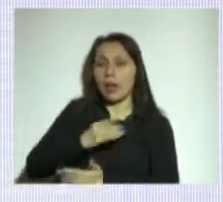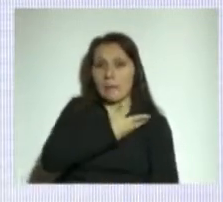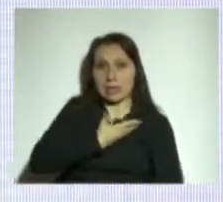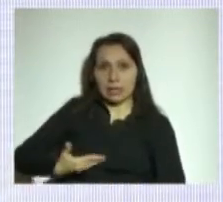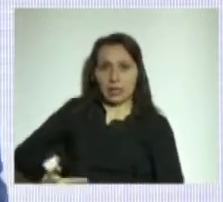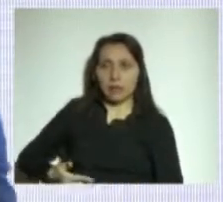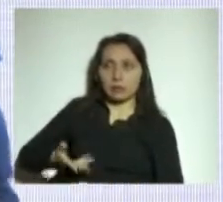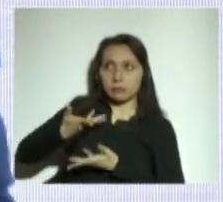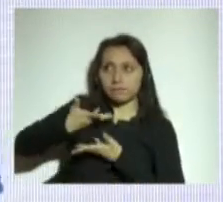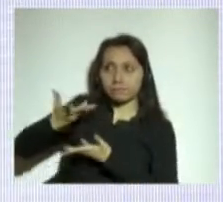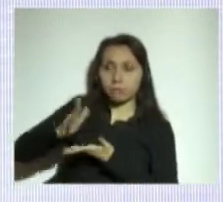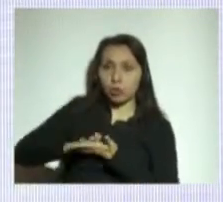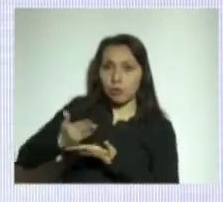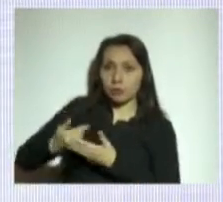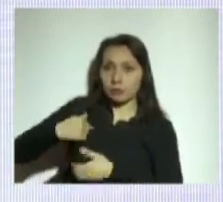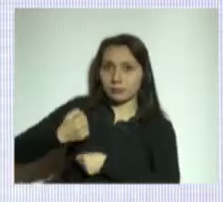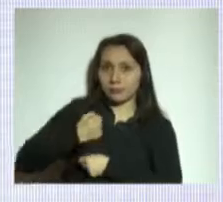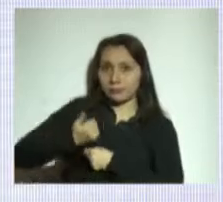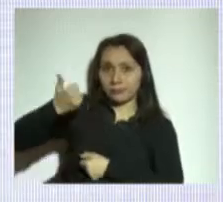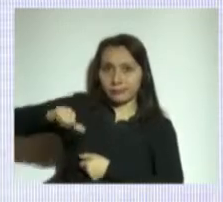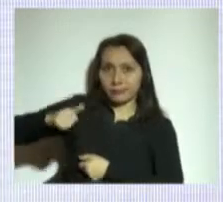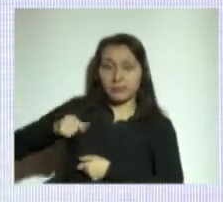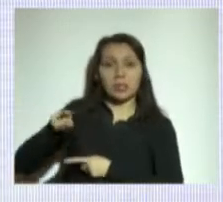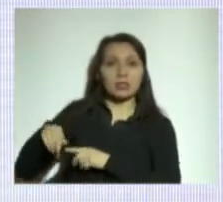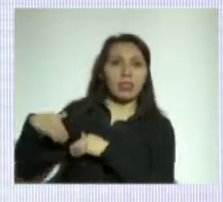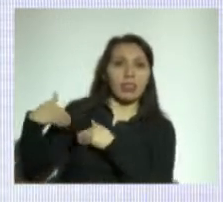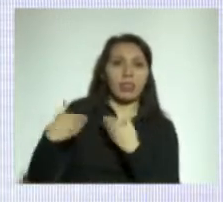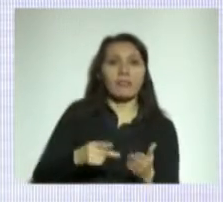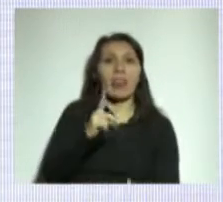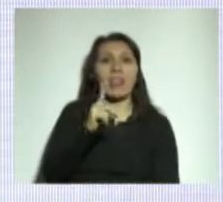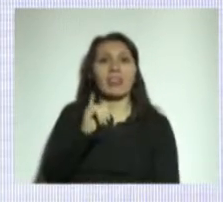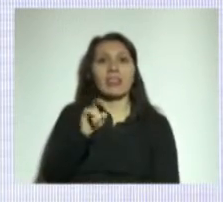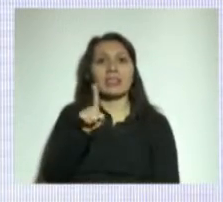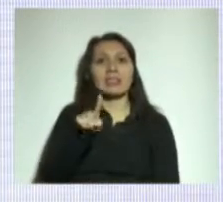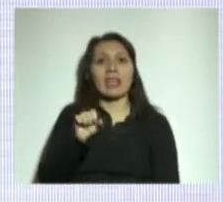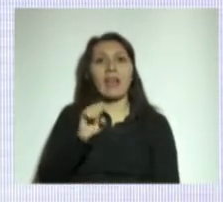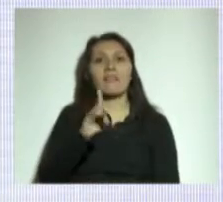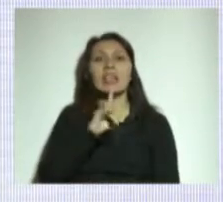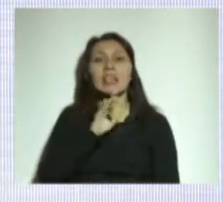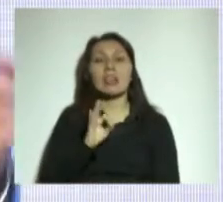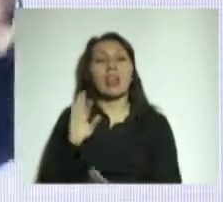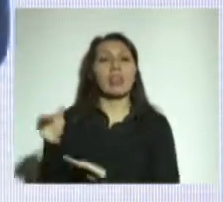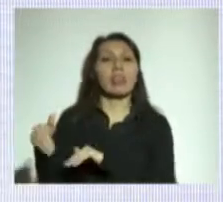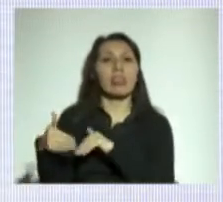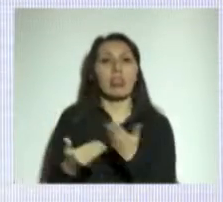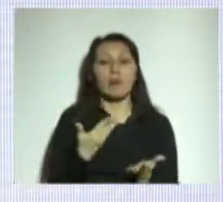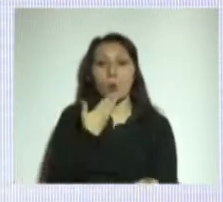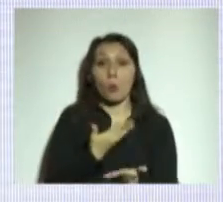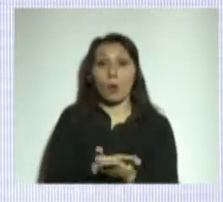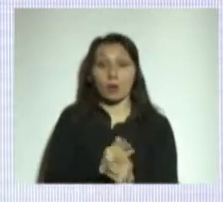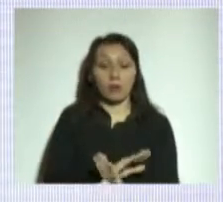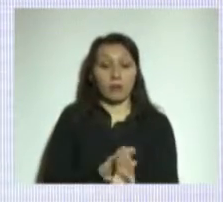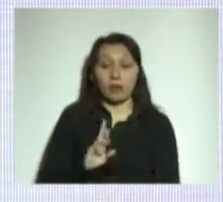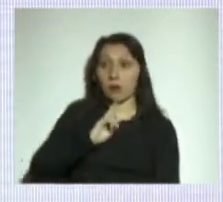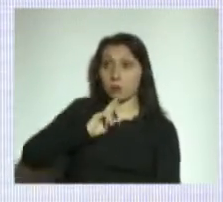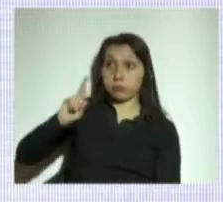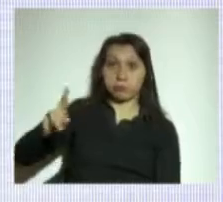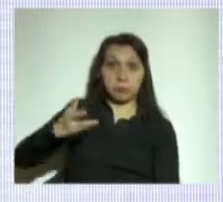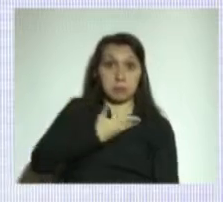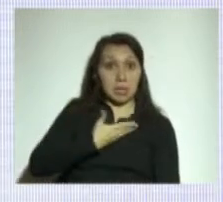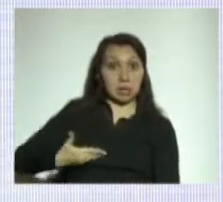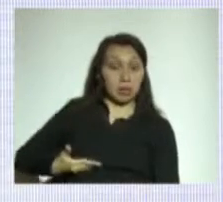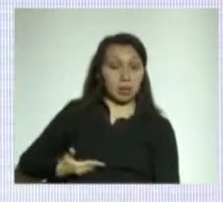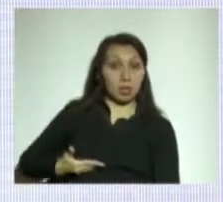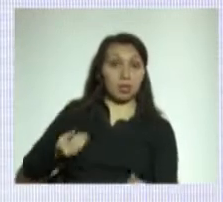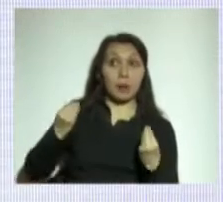una descentralización, diferente a una devolución. Devolution, que es cuando tú ya no respondes al presidente,